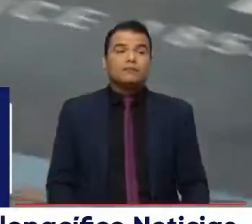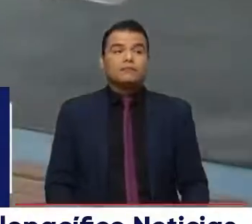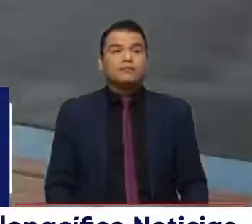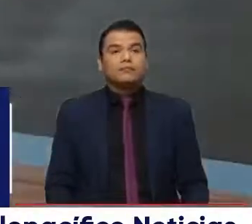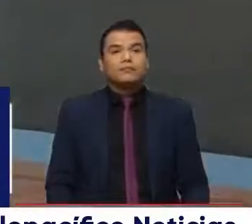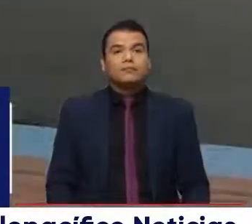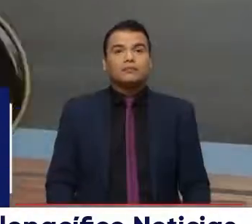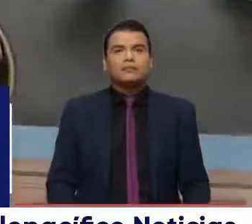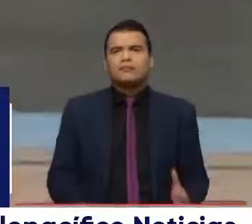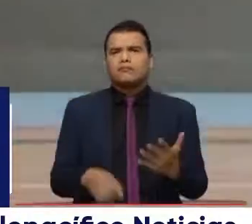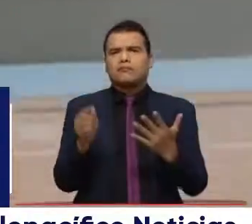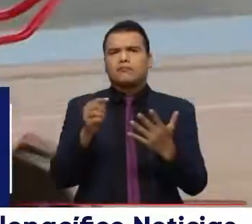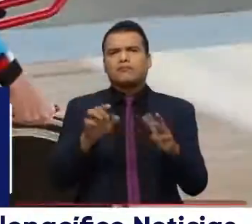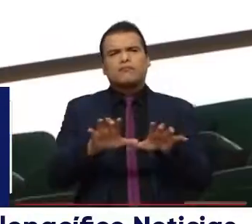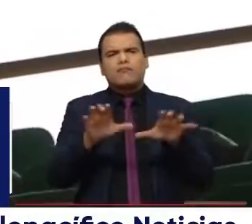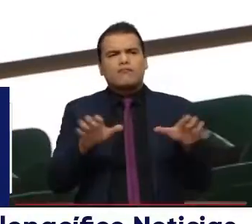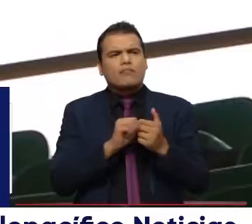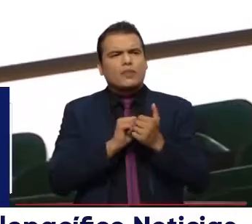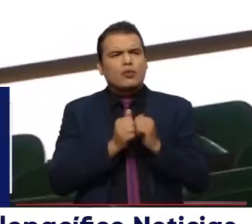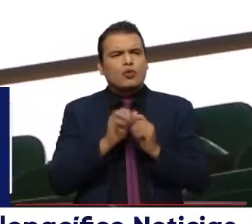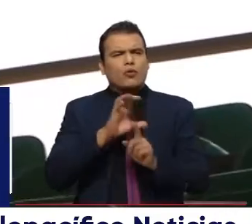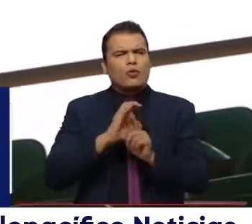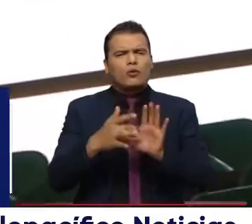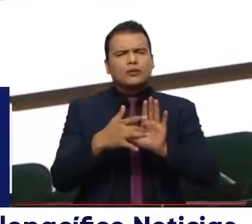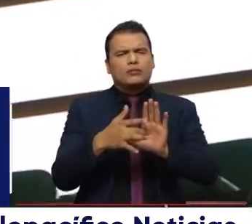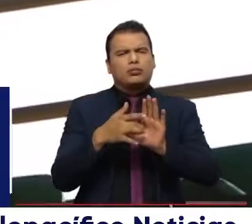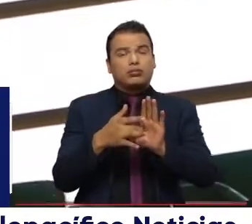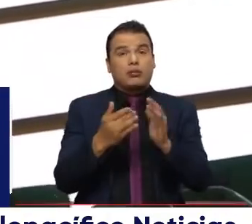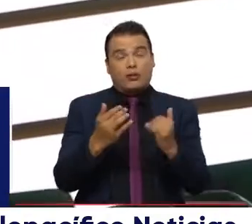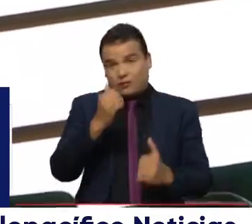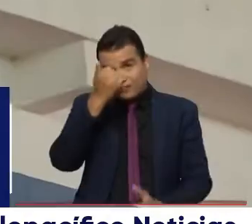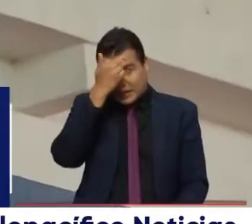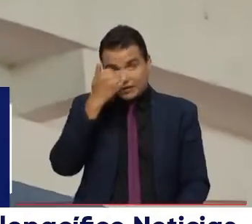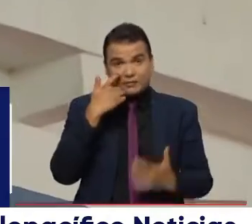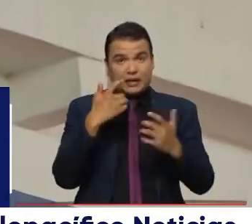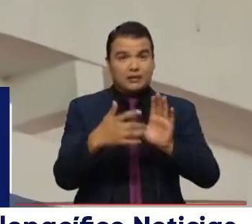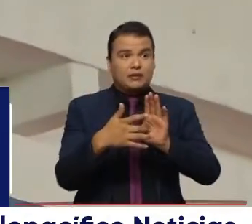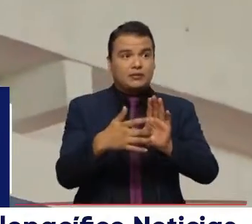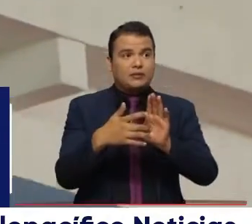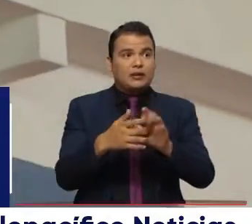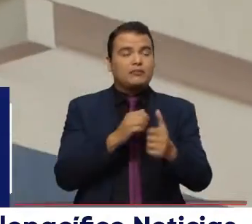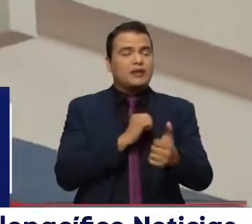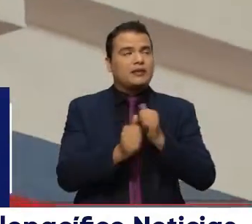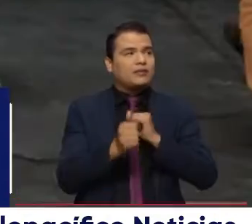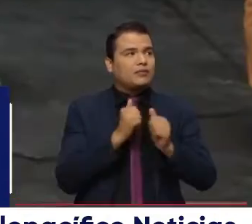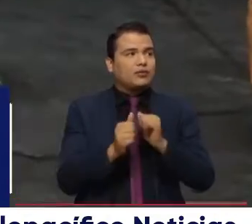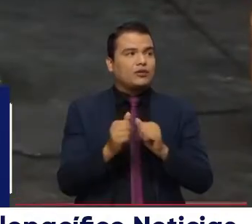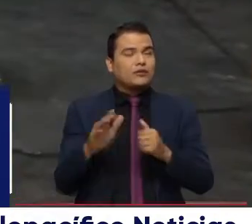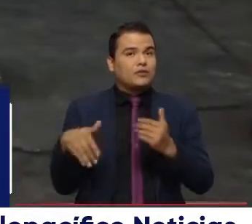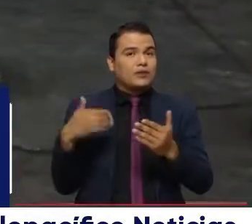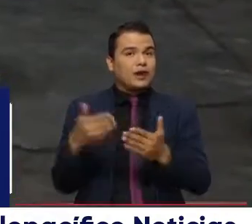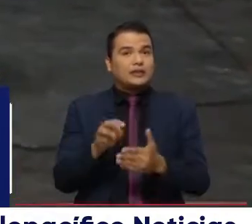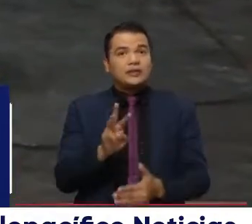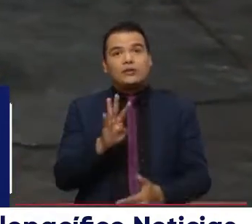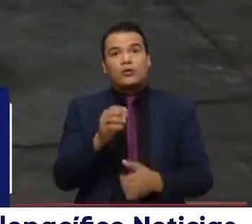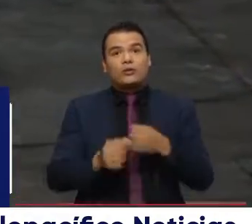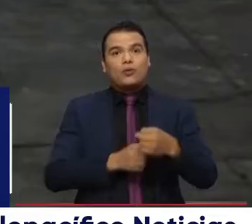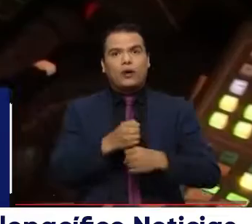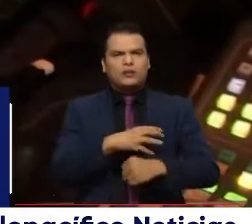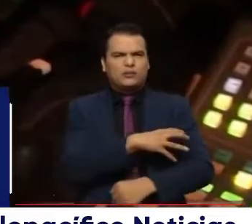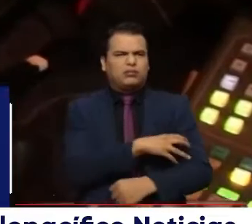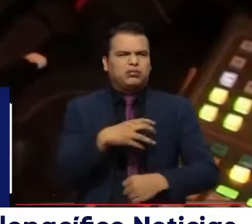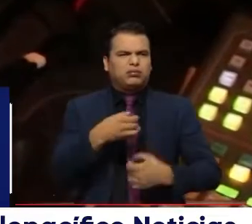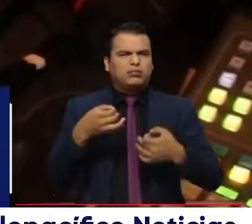El cubrimiento de grandes eventos deportivos es uno de los principales retos que tiene Telepacífico en estos 34 años. Por